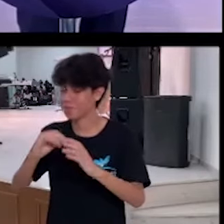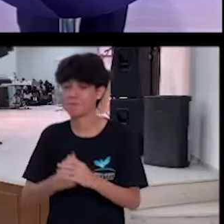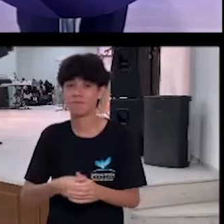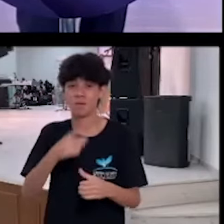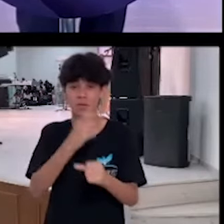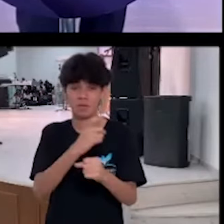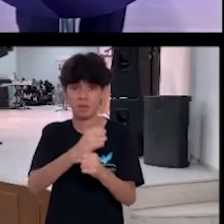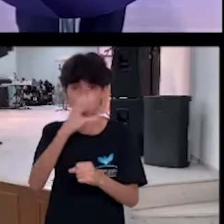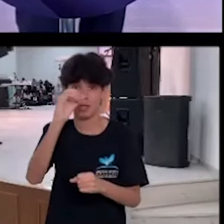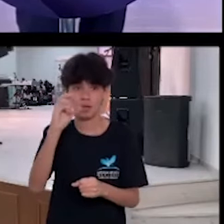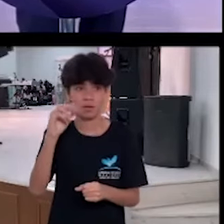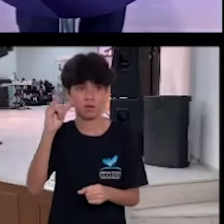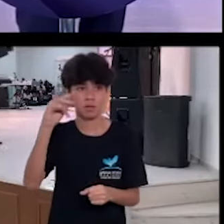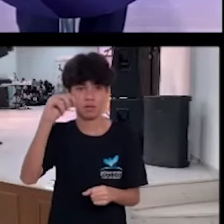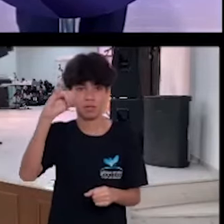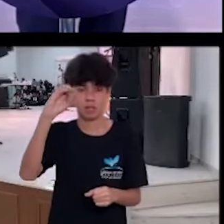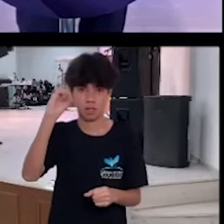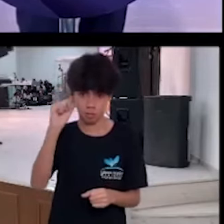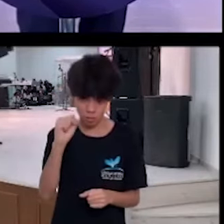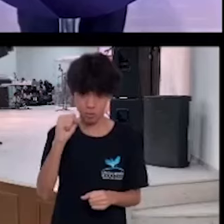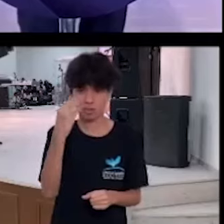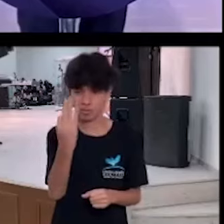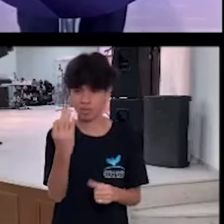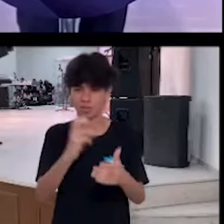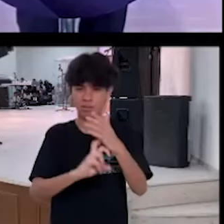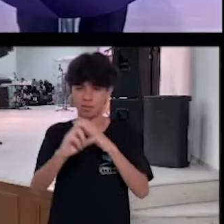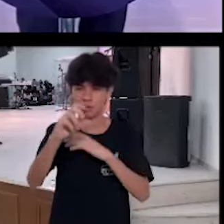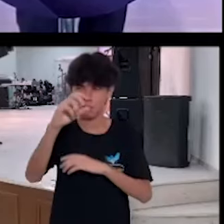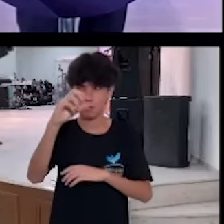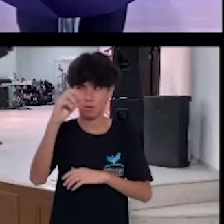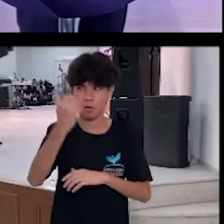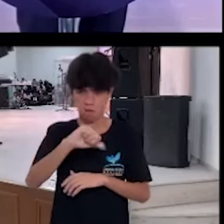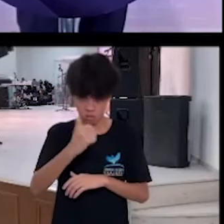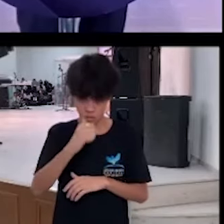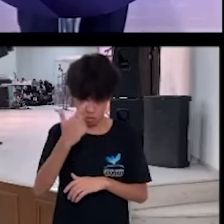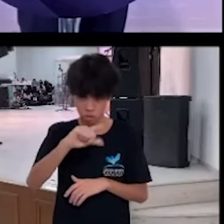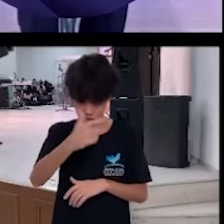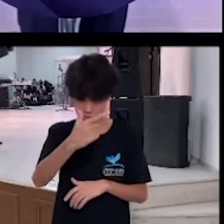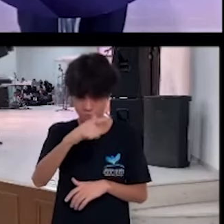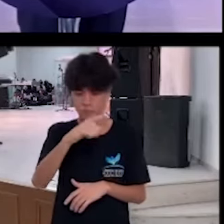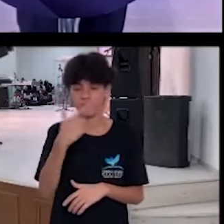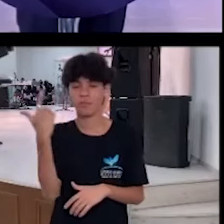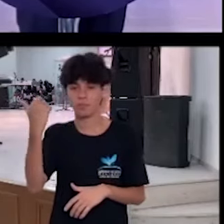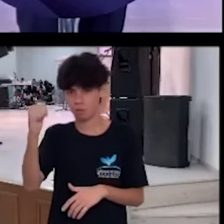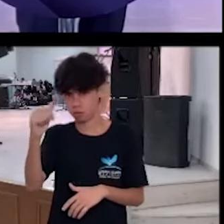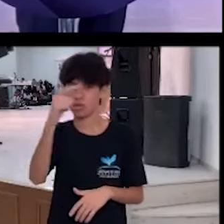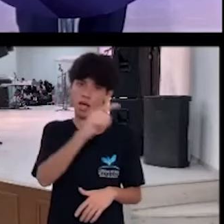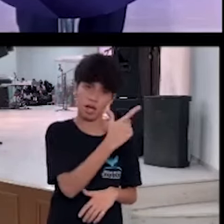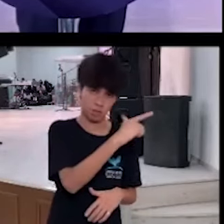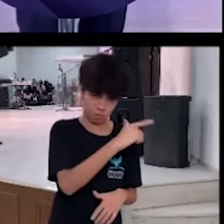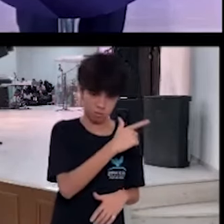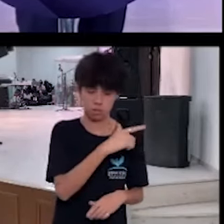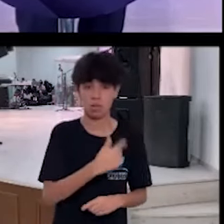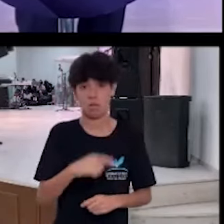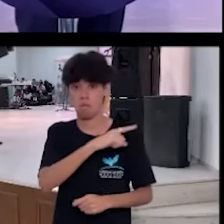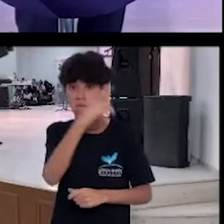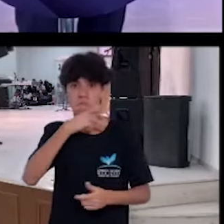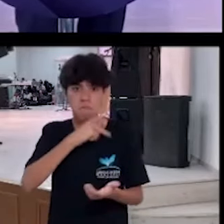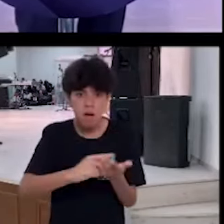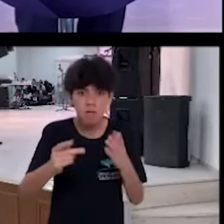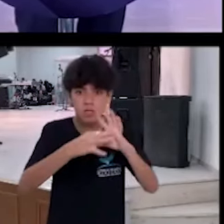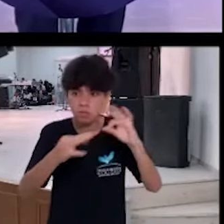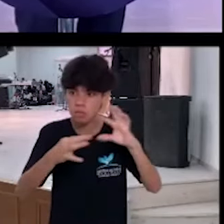10:12 que el que piensa estar firme, mire bien que no caiga. Entonces Pablo nos está diciendo que sí o